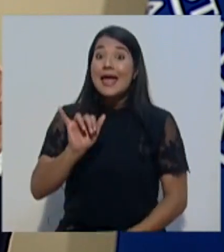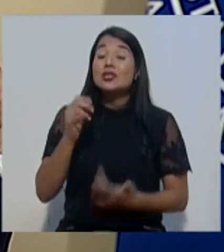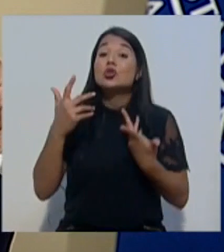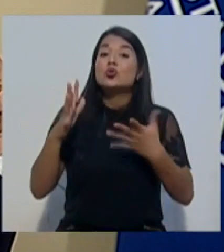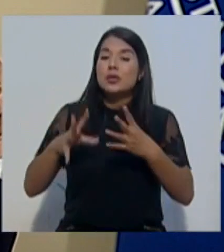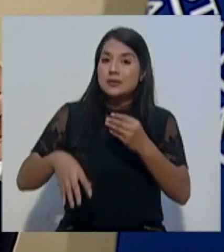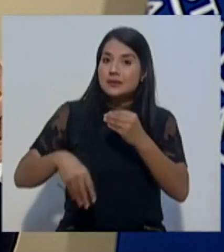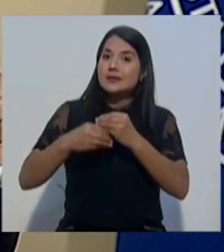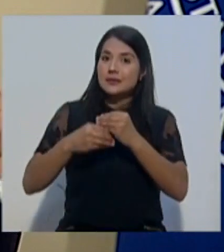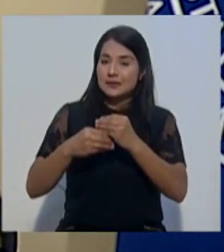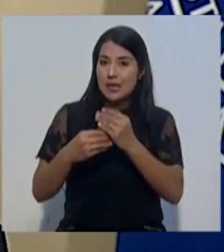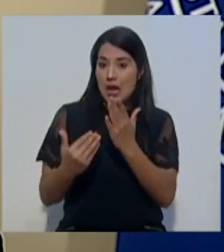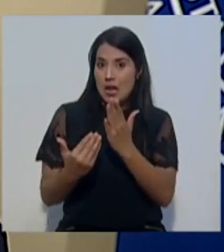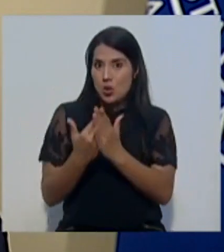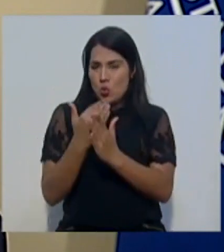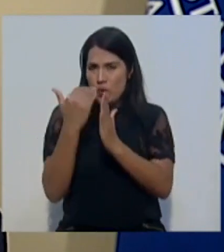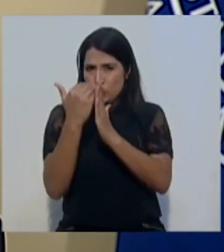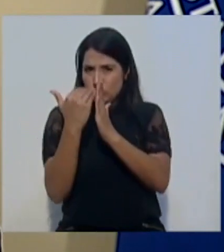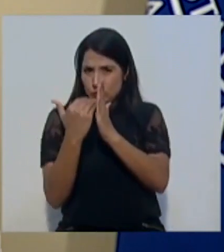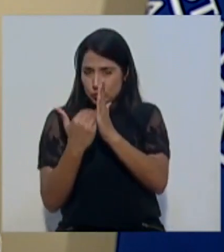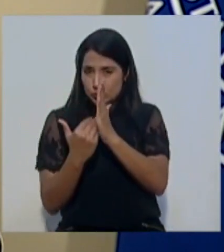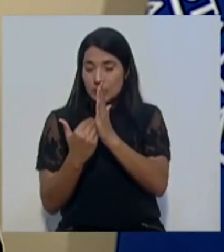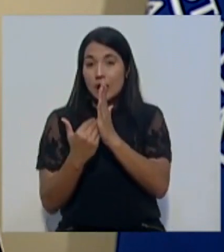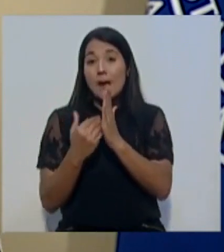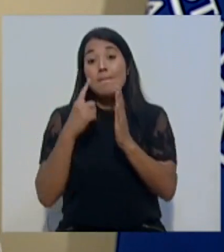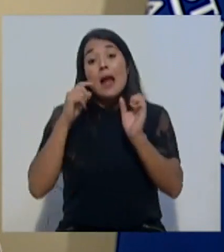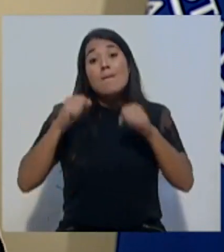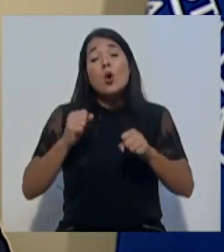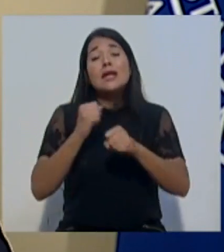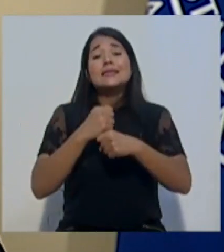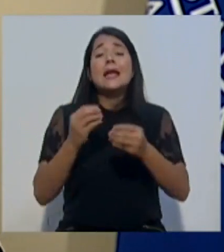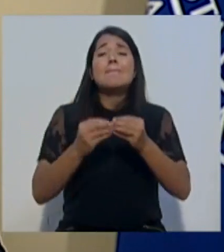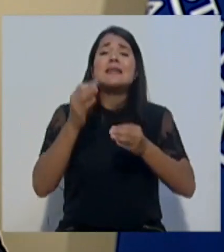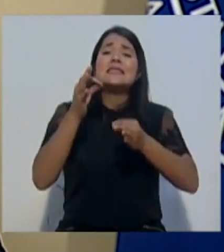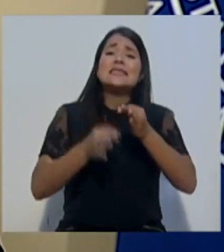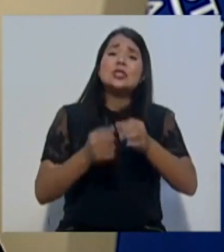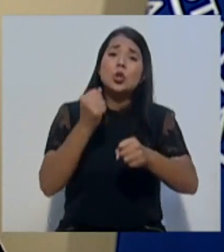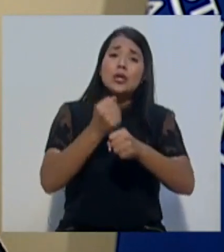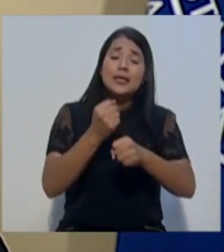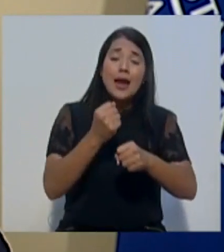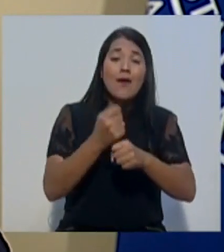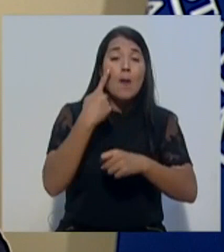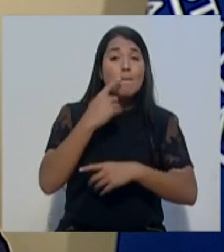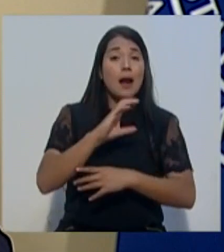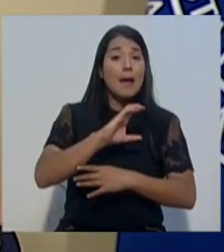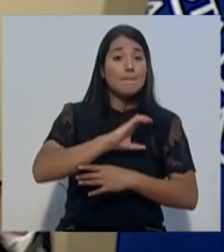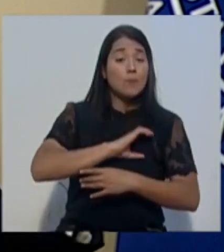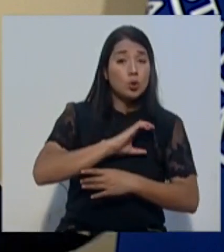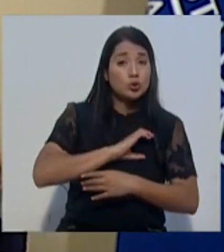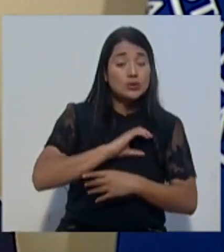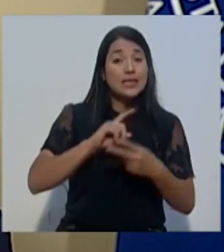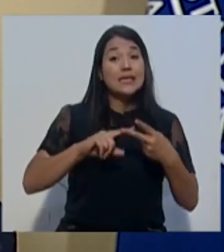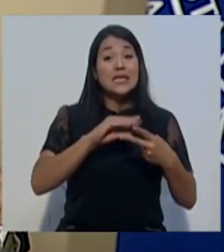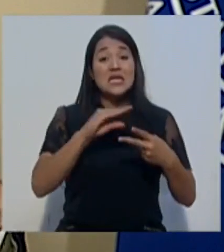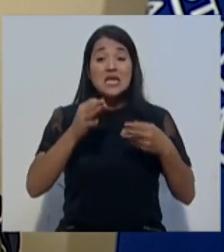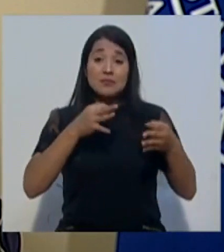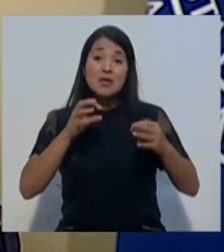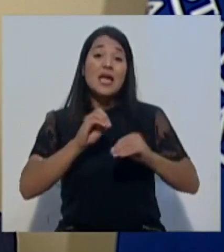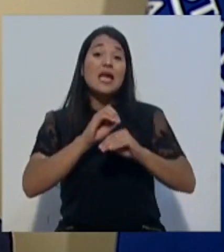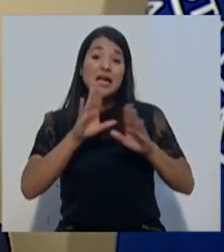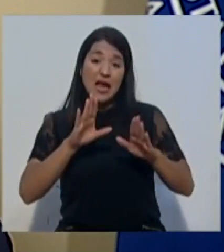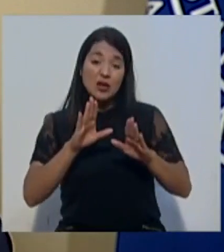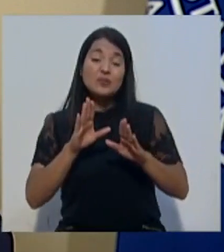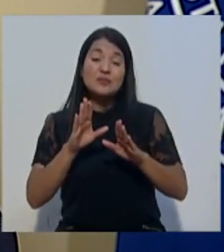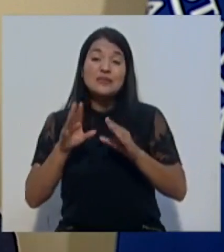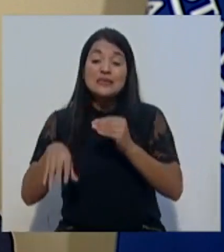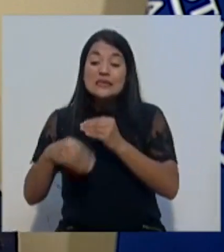contenido en algunas de las otras de las disposiciones. Para simplificar el trabajo también de la Policía de Tránsito y en aras de la claridad, pues se hizo esa